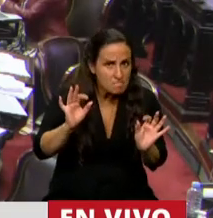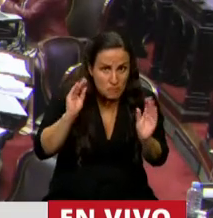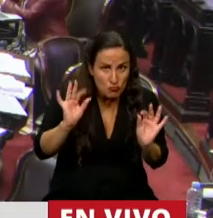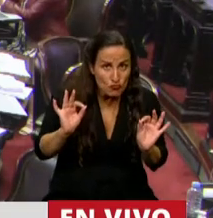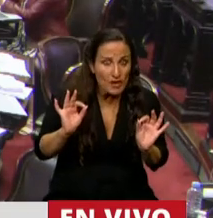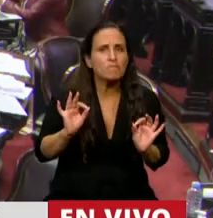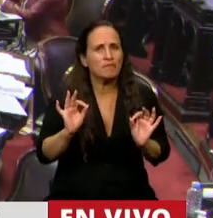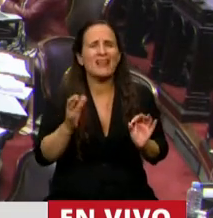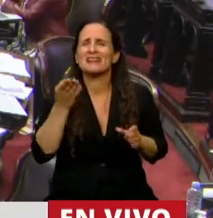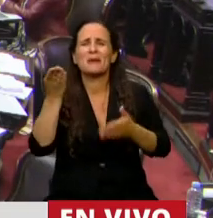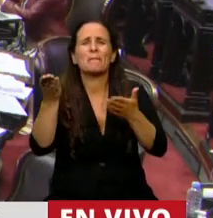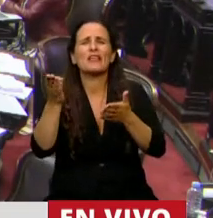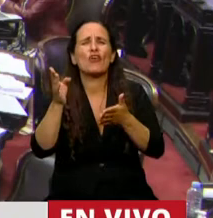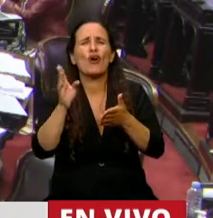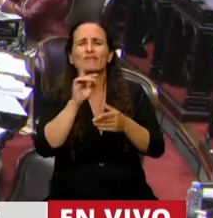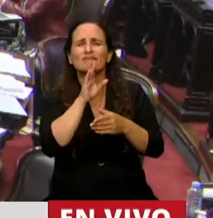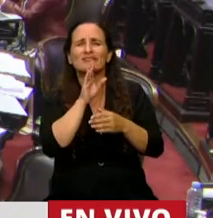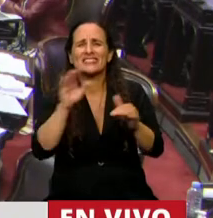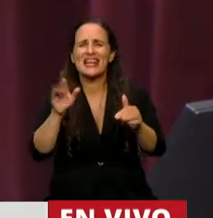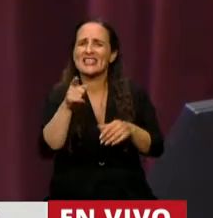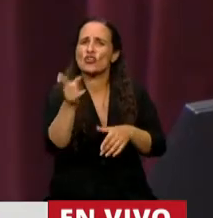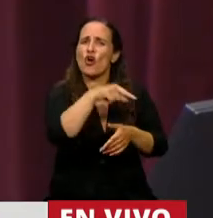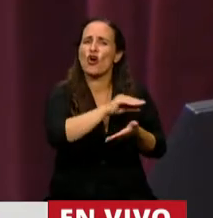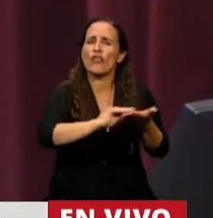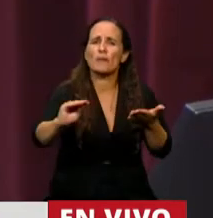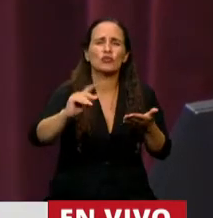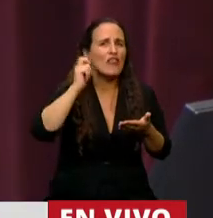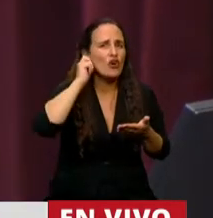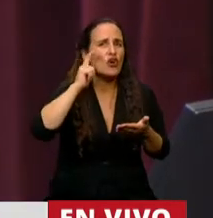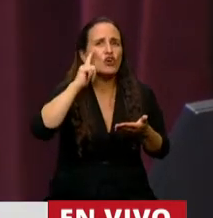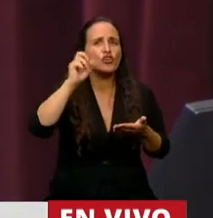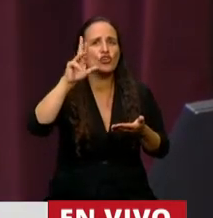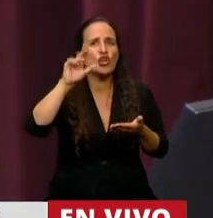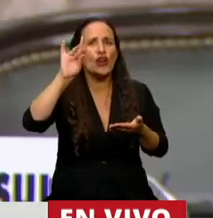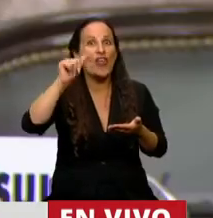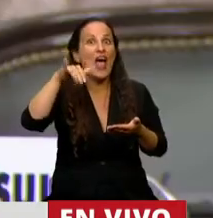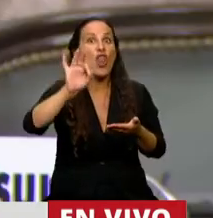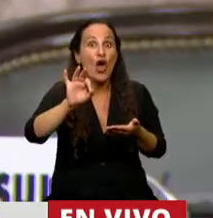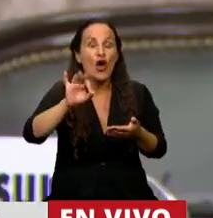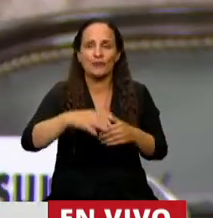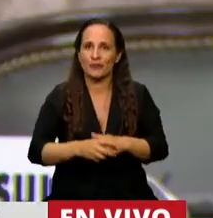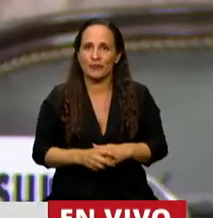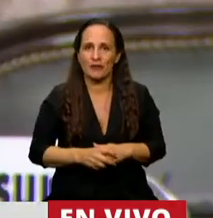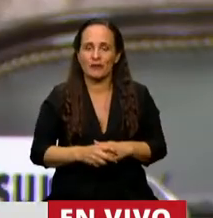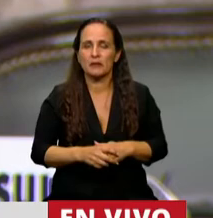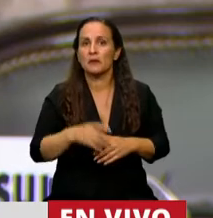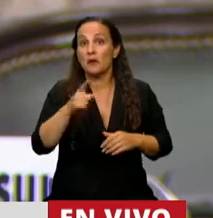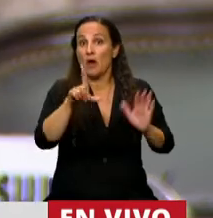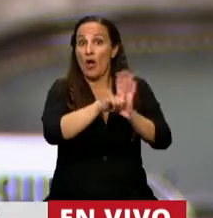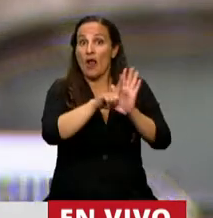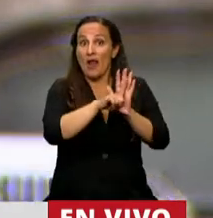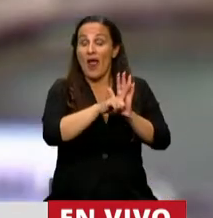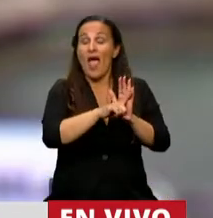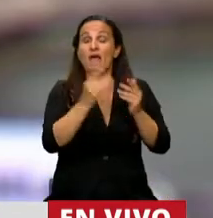disputaban les pido que hagan silencio está hablando el diputado cerda no nuestra postura entonces ante la ley de que fijó un beneficio económico